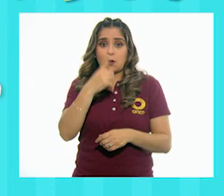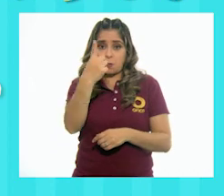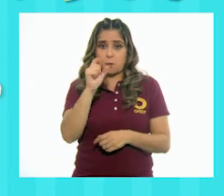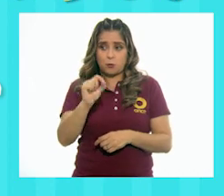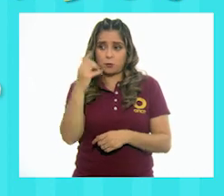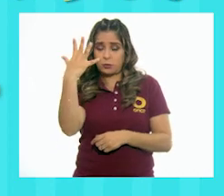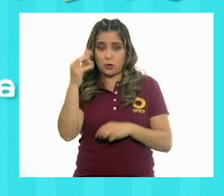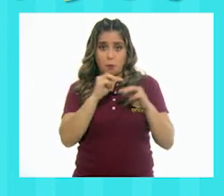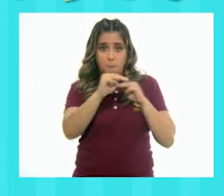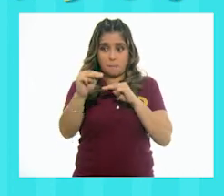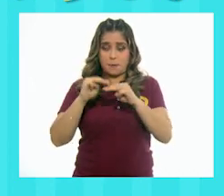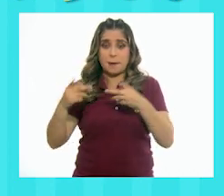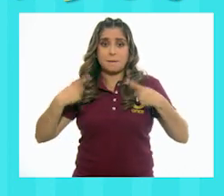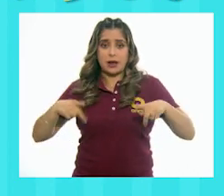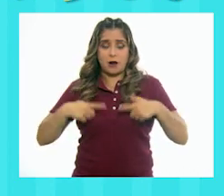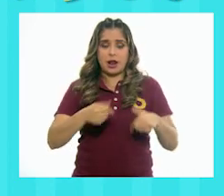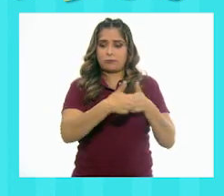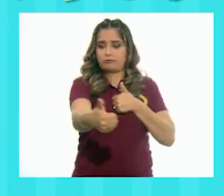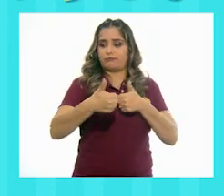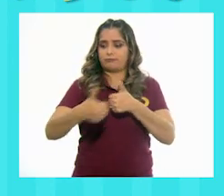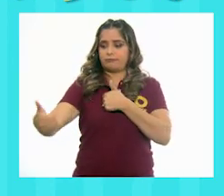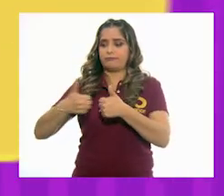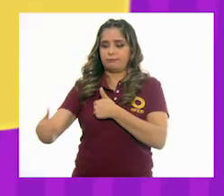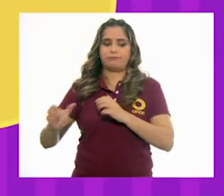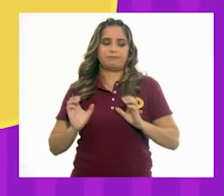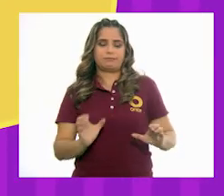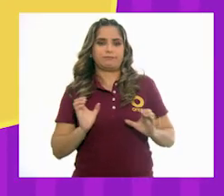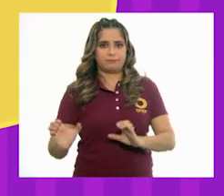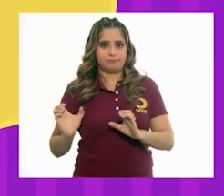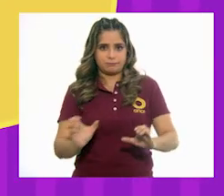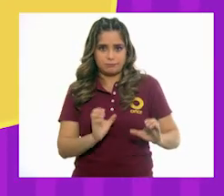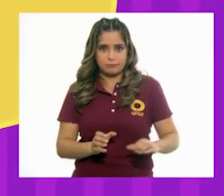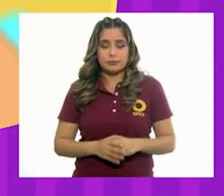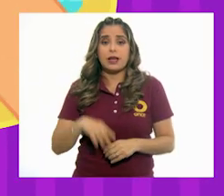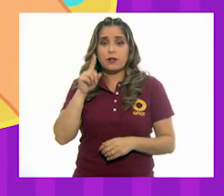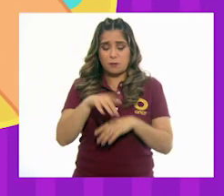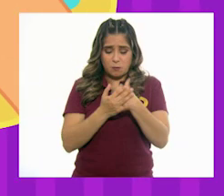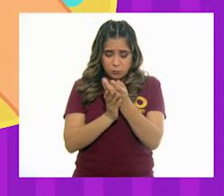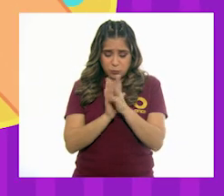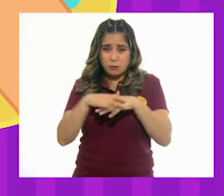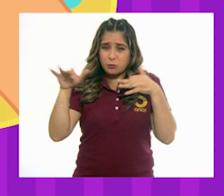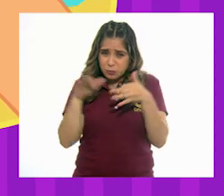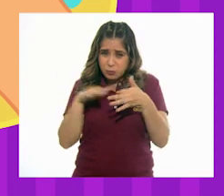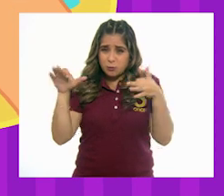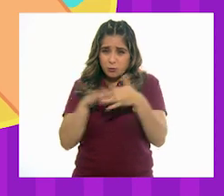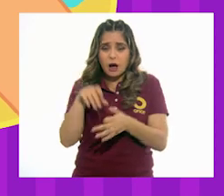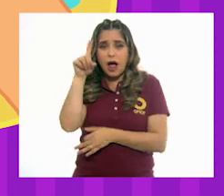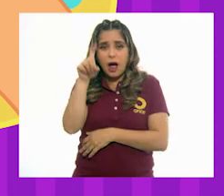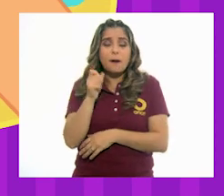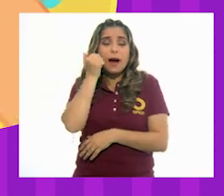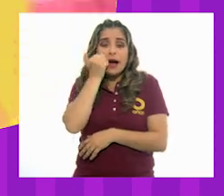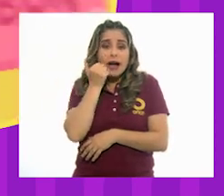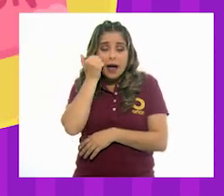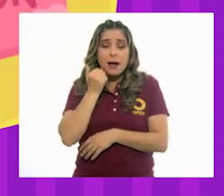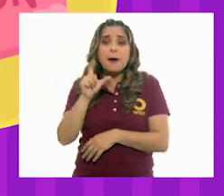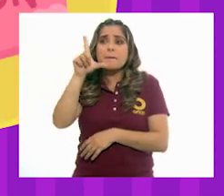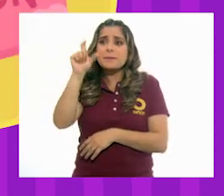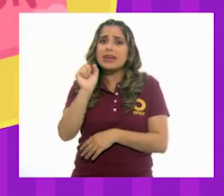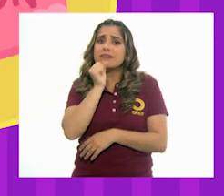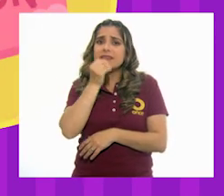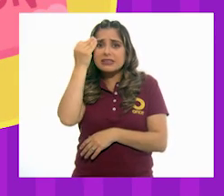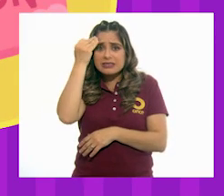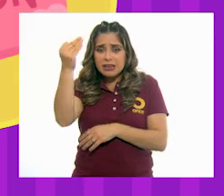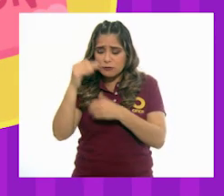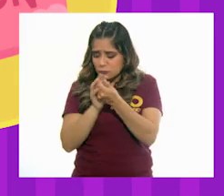una distancia mínima de 1.5 metros entre tú y los demás. Lávate las manos muy seguido con agua y jabón por lo menos